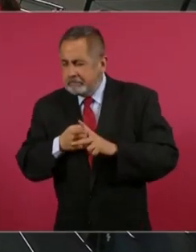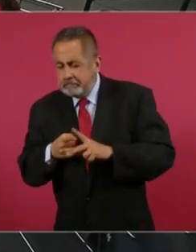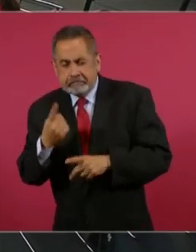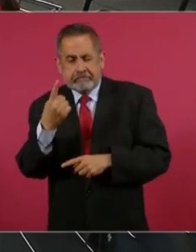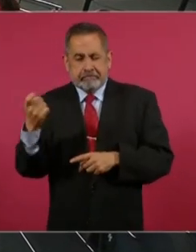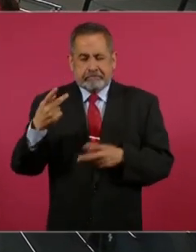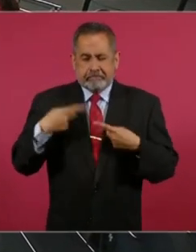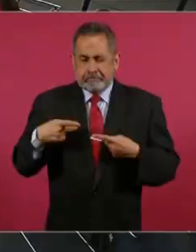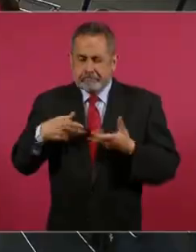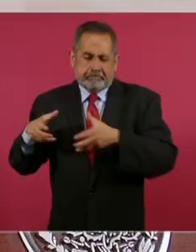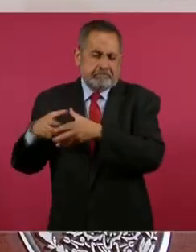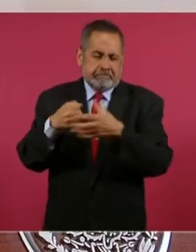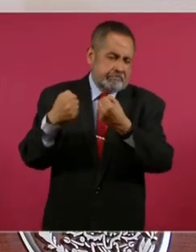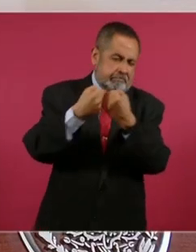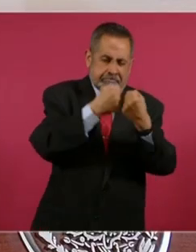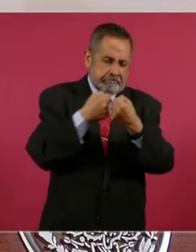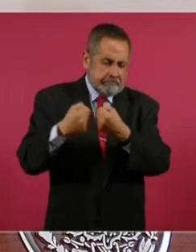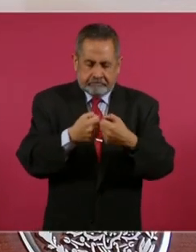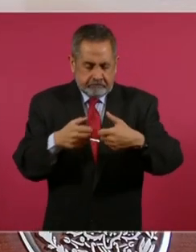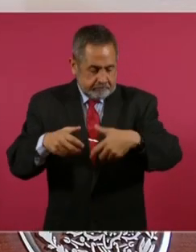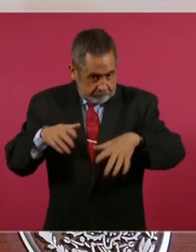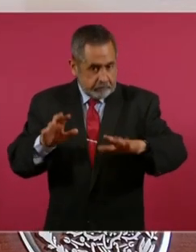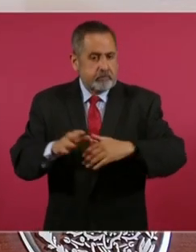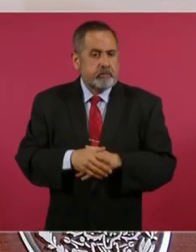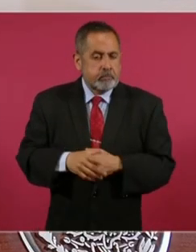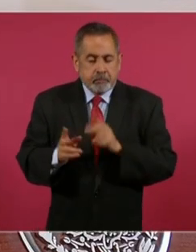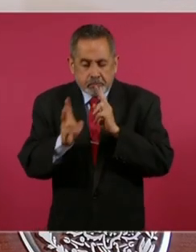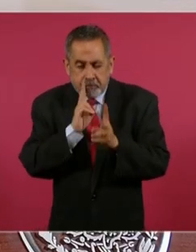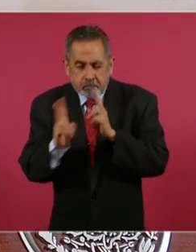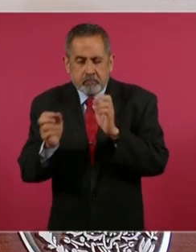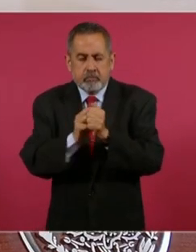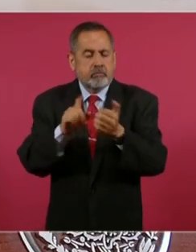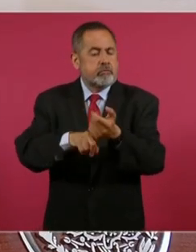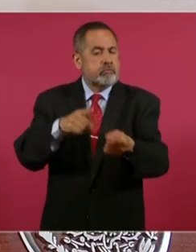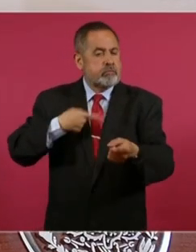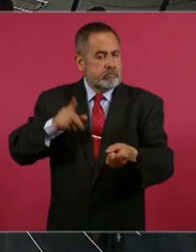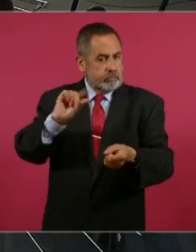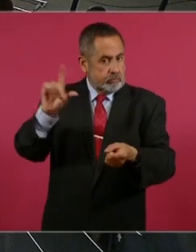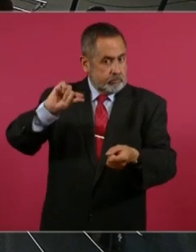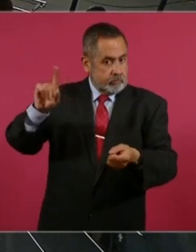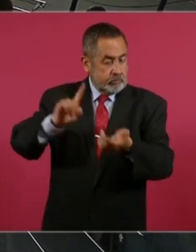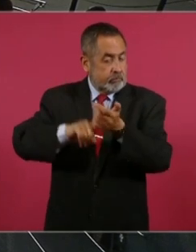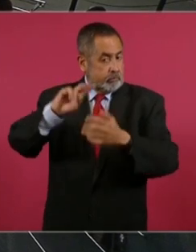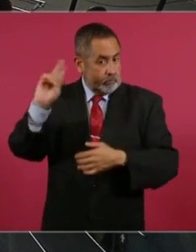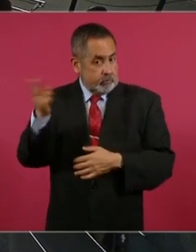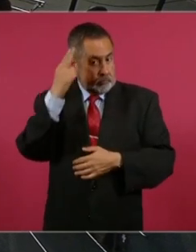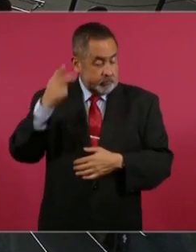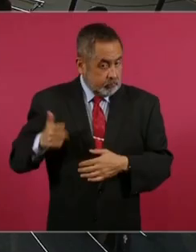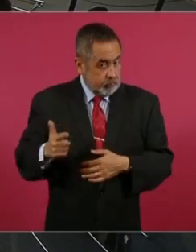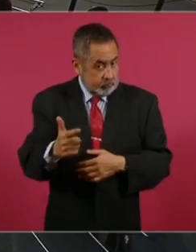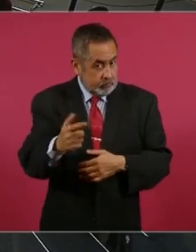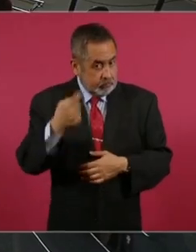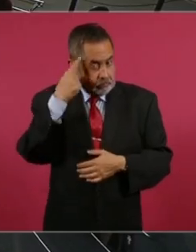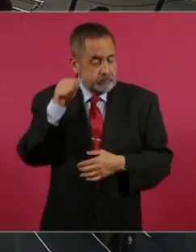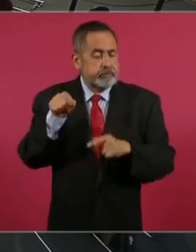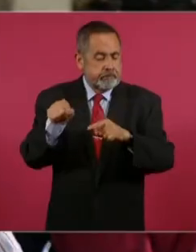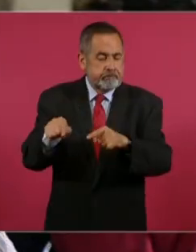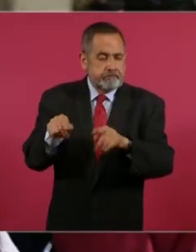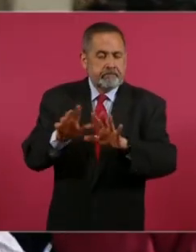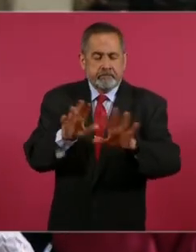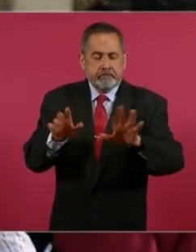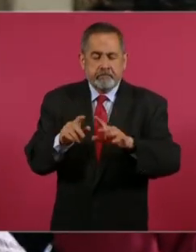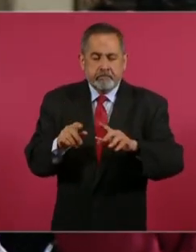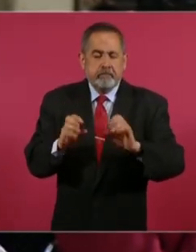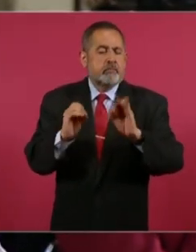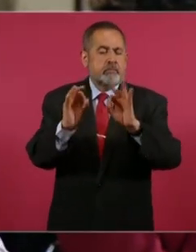relato, pero, bueno, pues se llegó a una plática con las autoridades de esta universidad para pues ceder